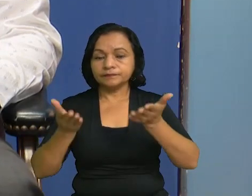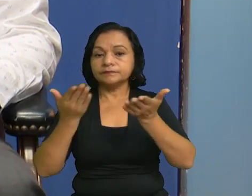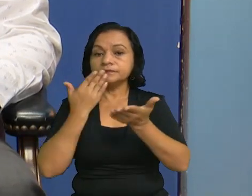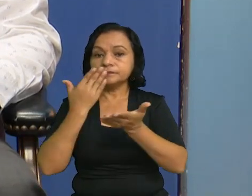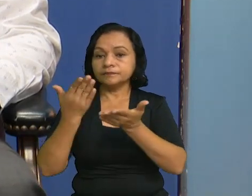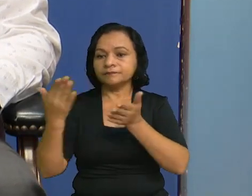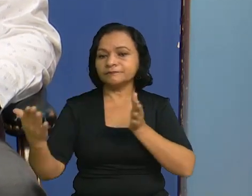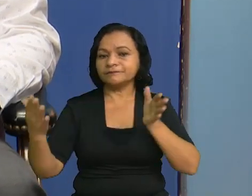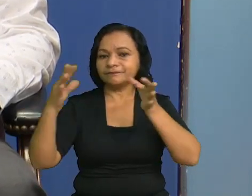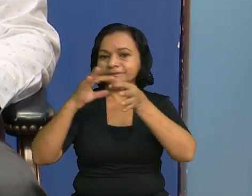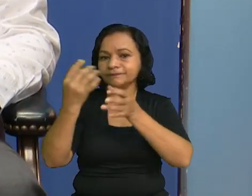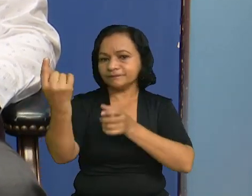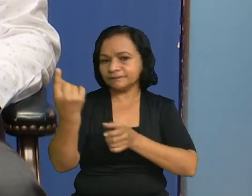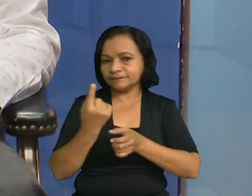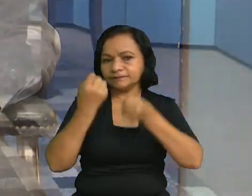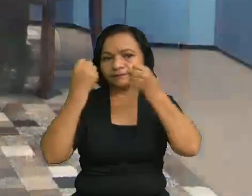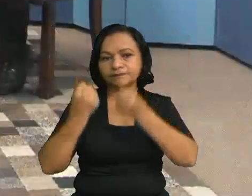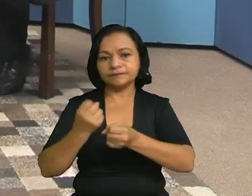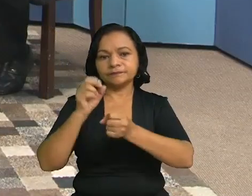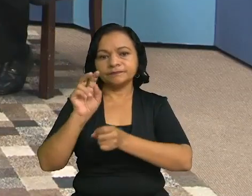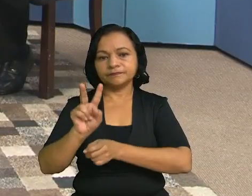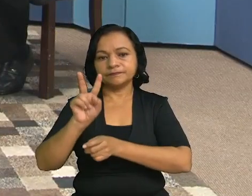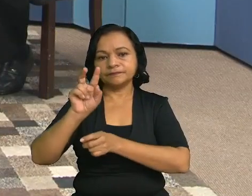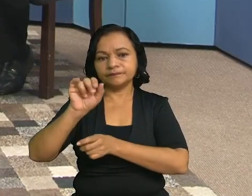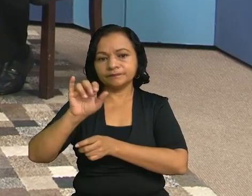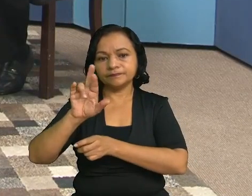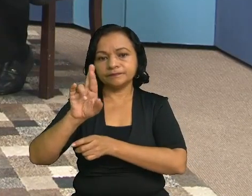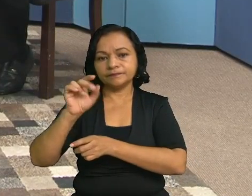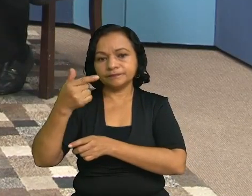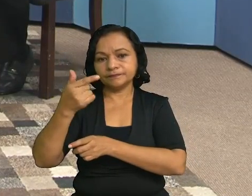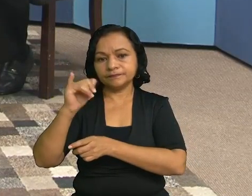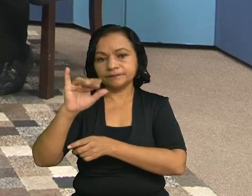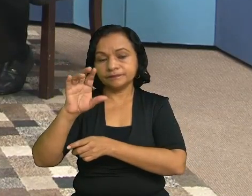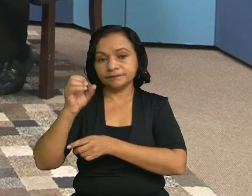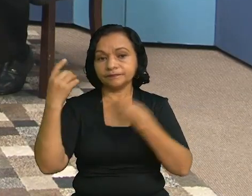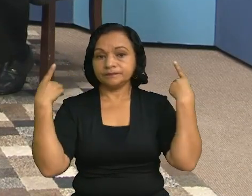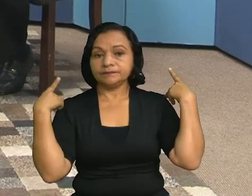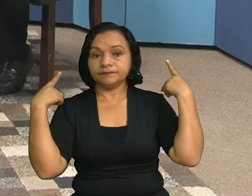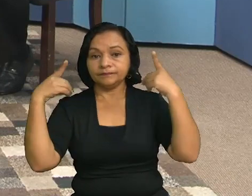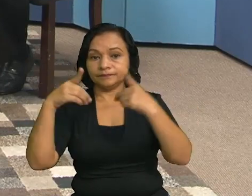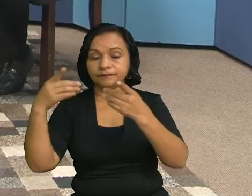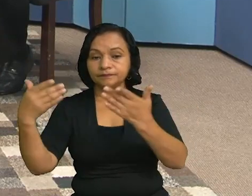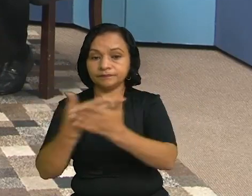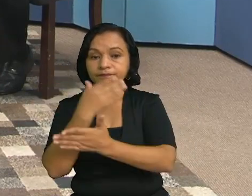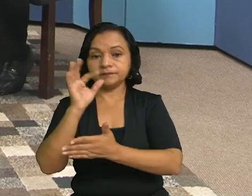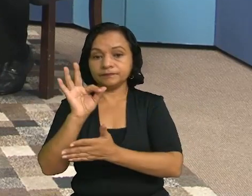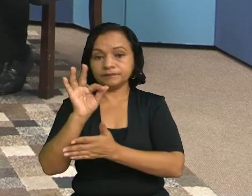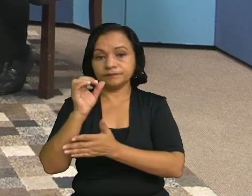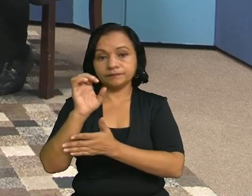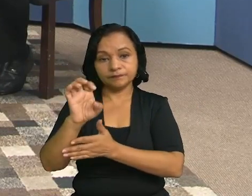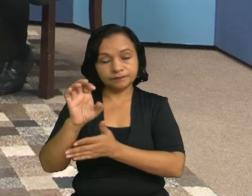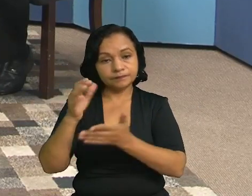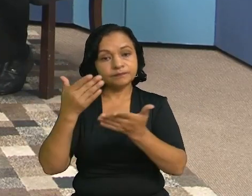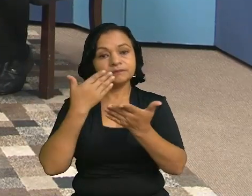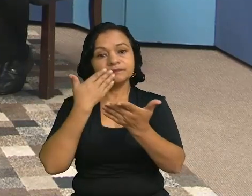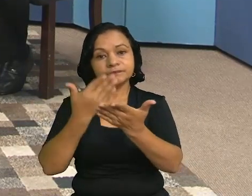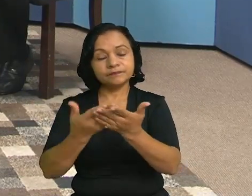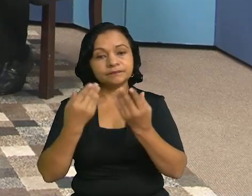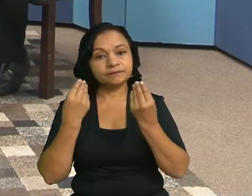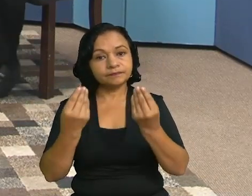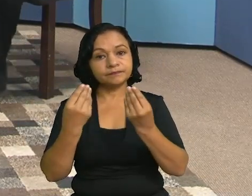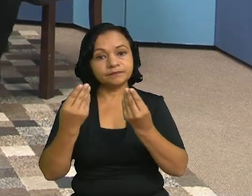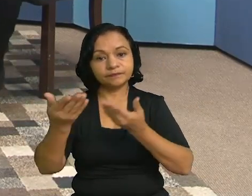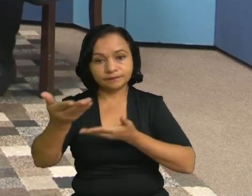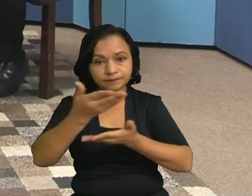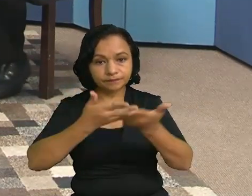acompañado con nosotros gratamente el compañero virgilio bravo director ejecutivo del nuevo fise compañero bienvenido muchísimas gracias por estar con nosotros y por